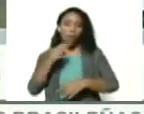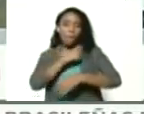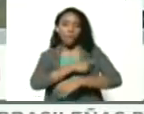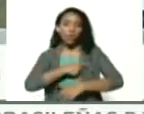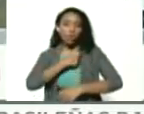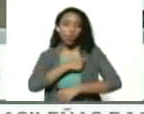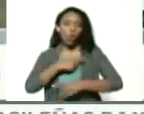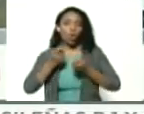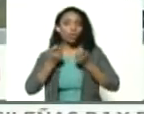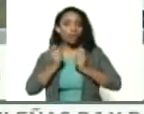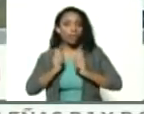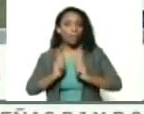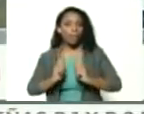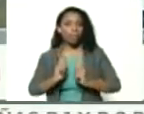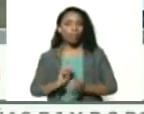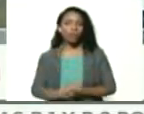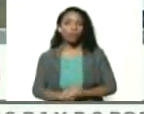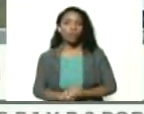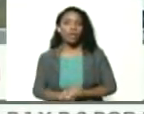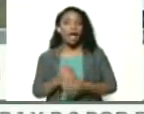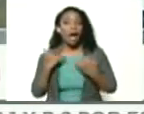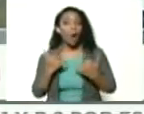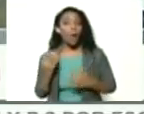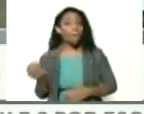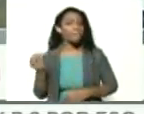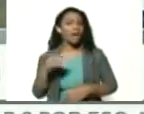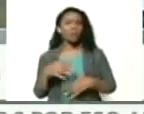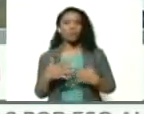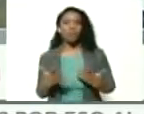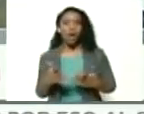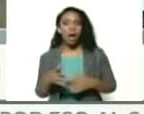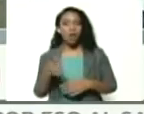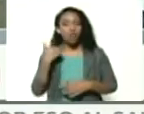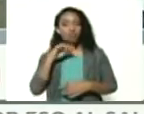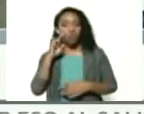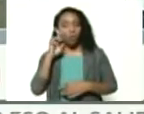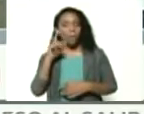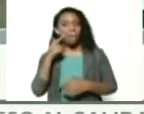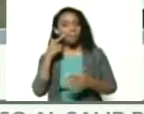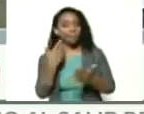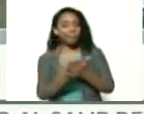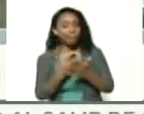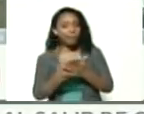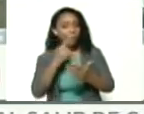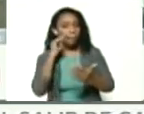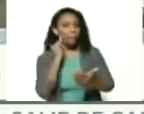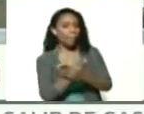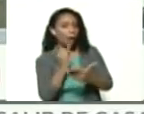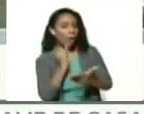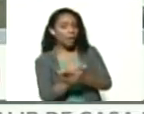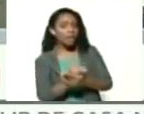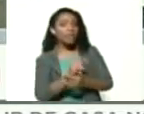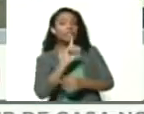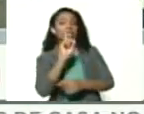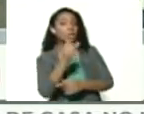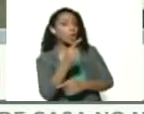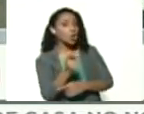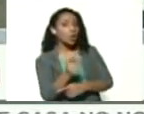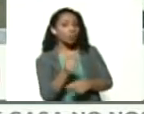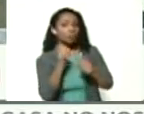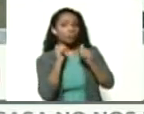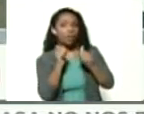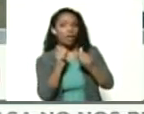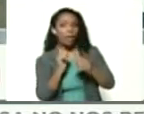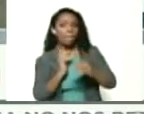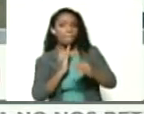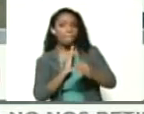tratamiento. Y ahora más estamos probando todos los antivirales si resultan y paran